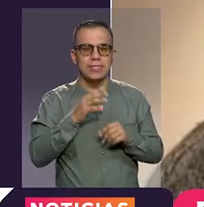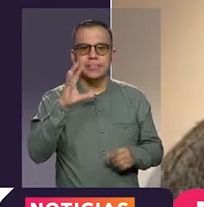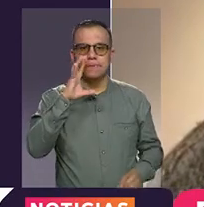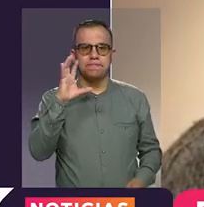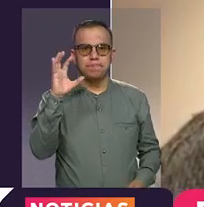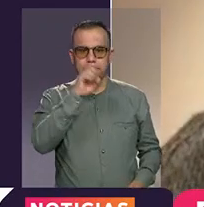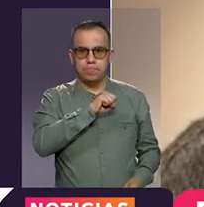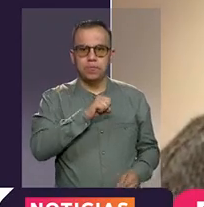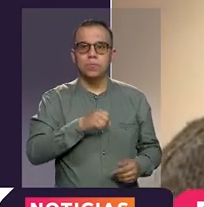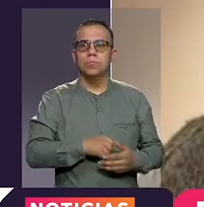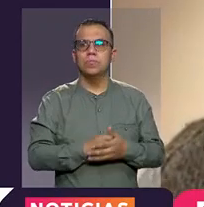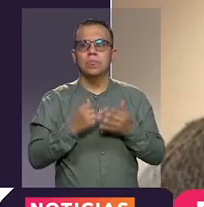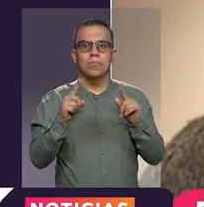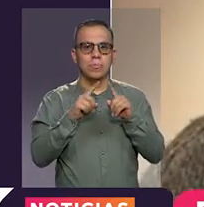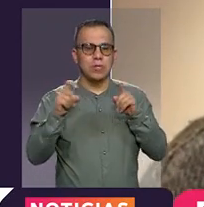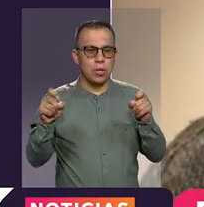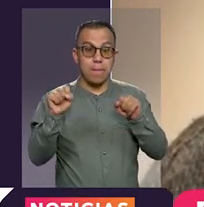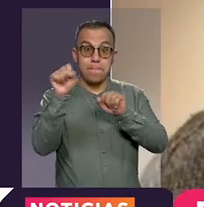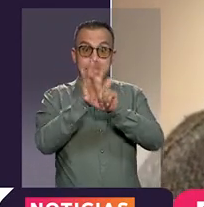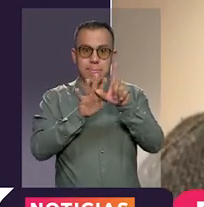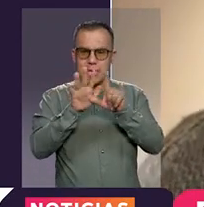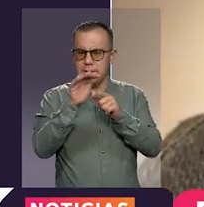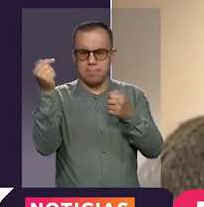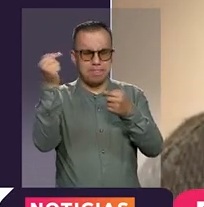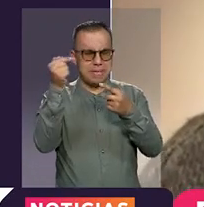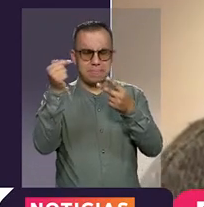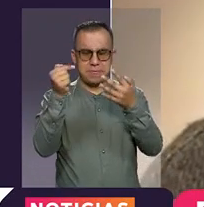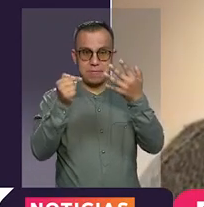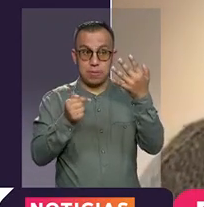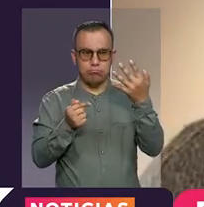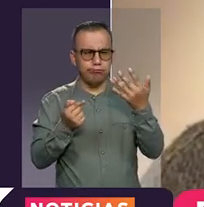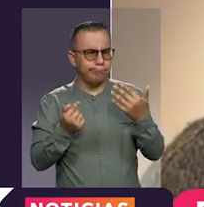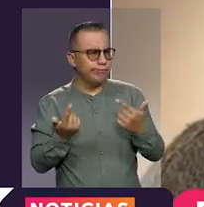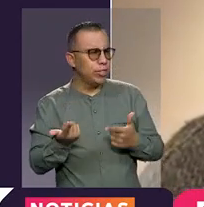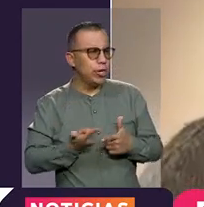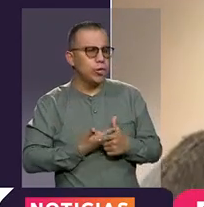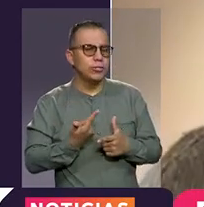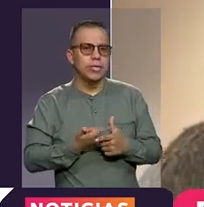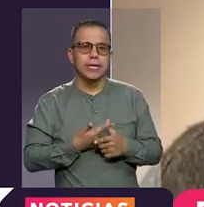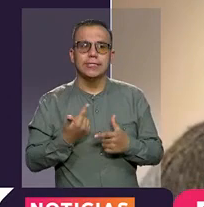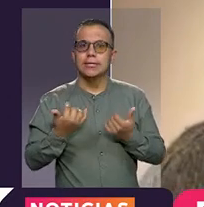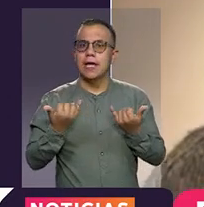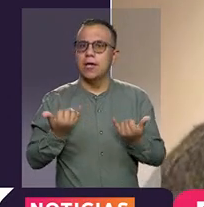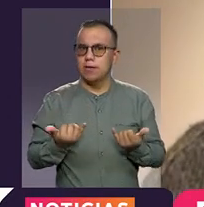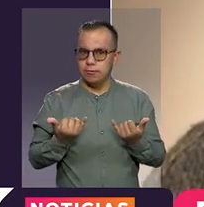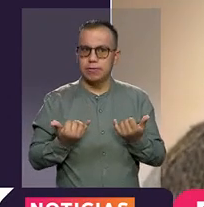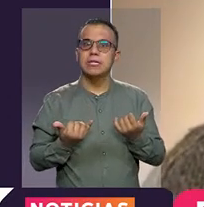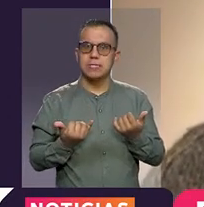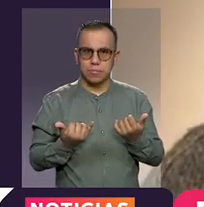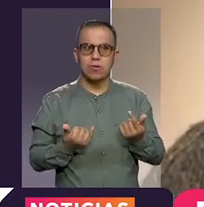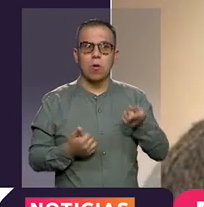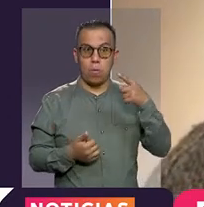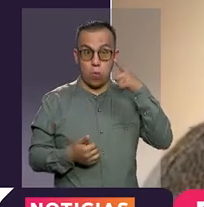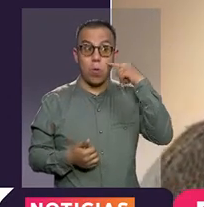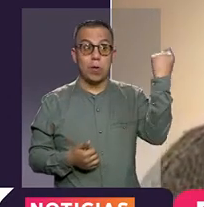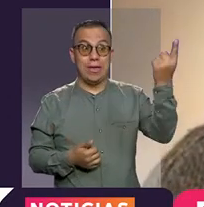fijación con videos, etcétera. Entonces, hay un recuento